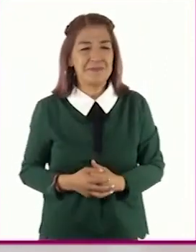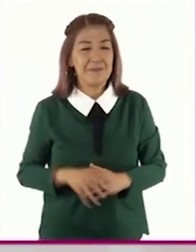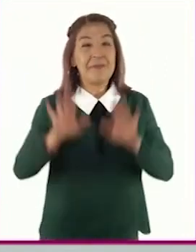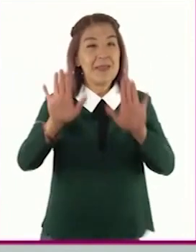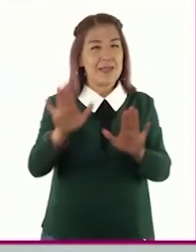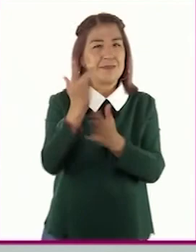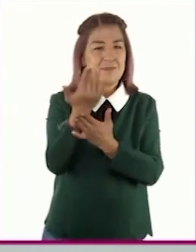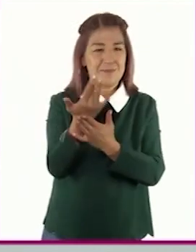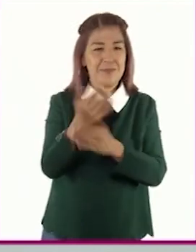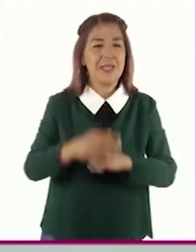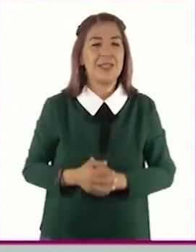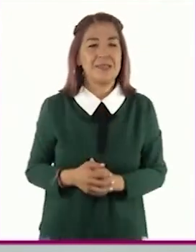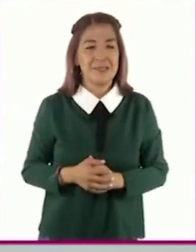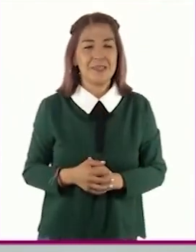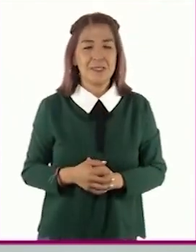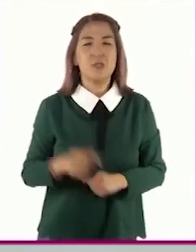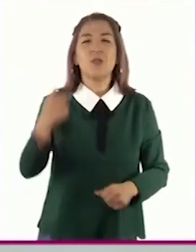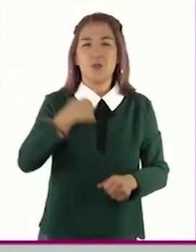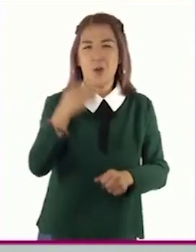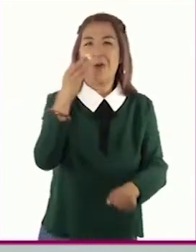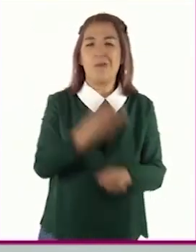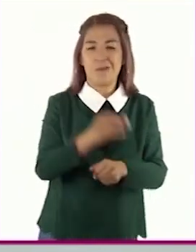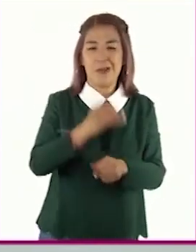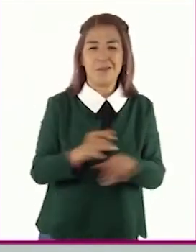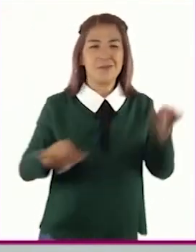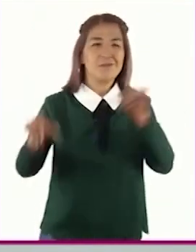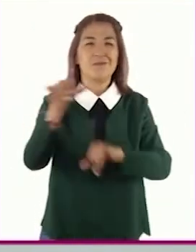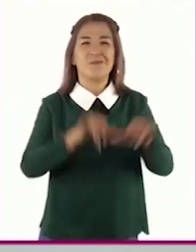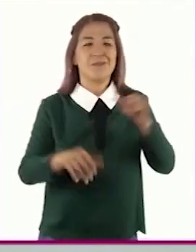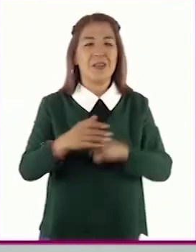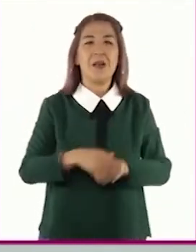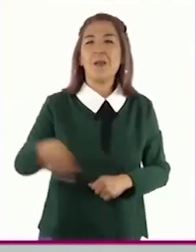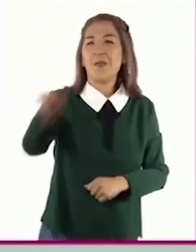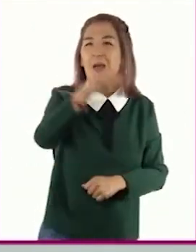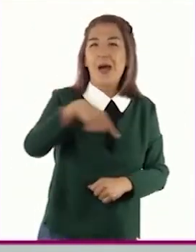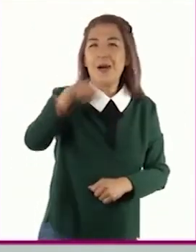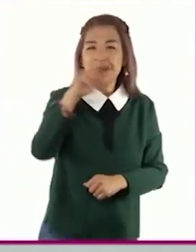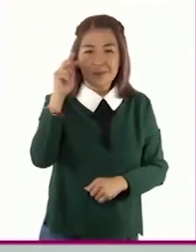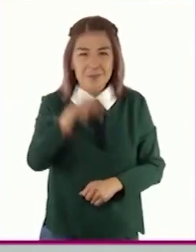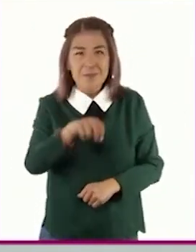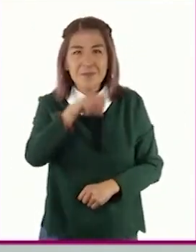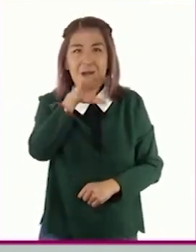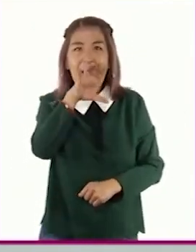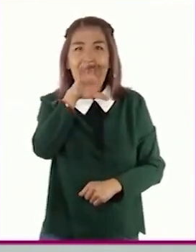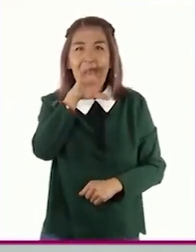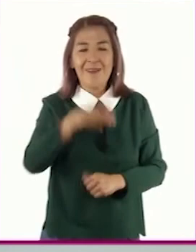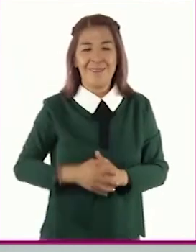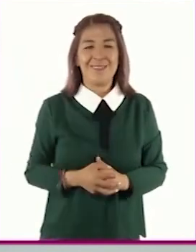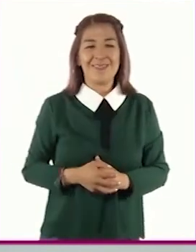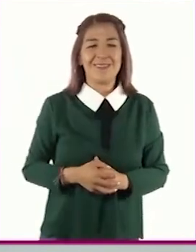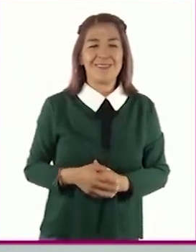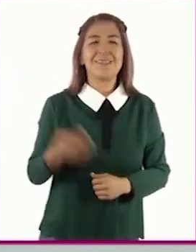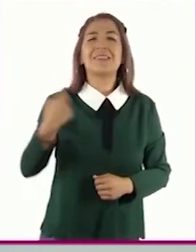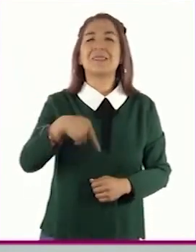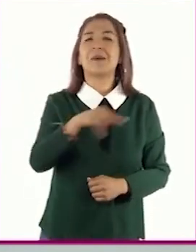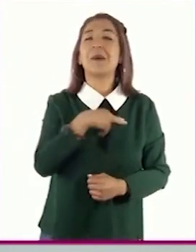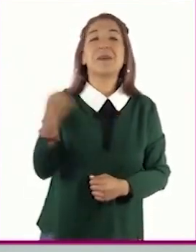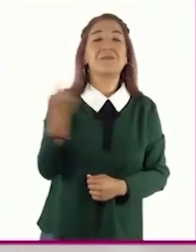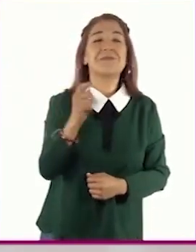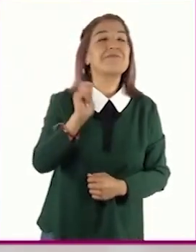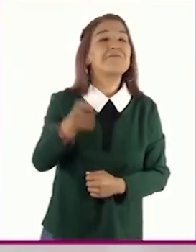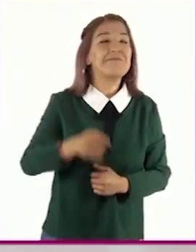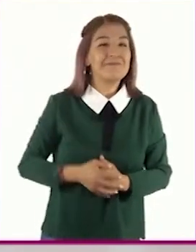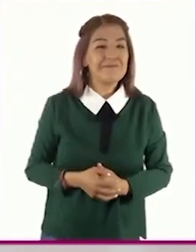Esperen. Verán cómo dejamos a más de uno con la boca abierta. Nosotros